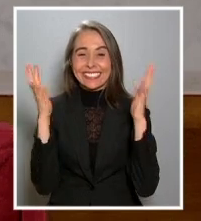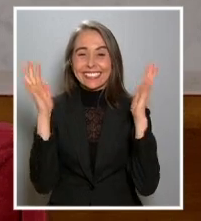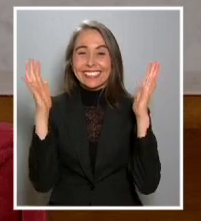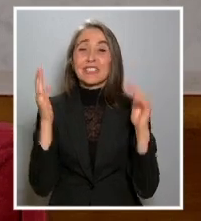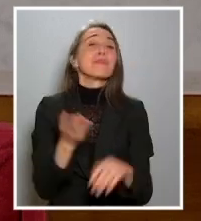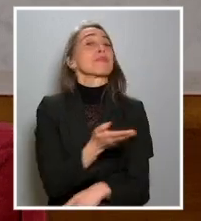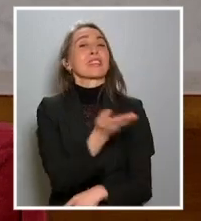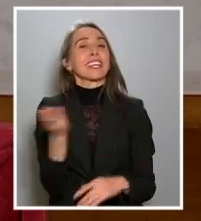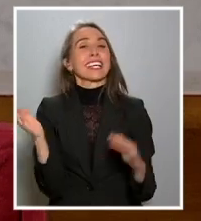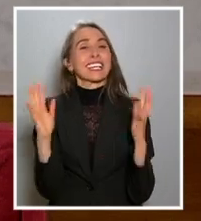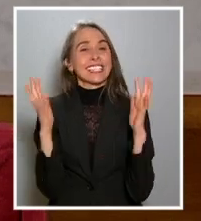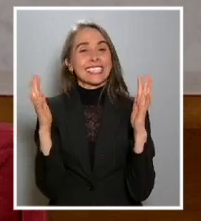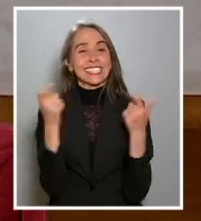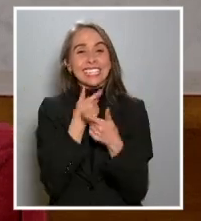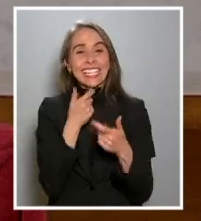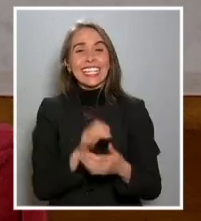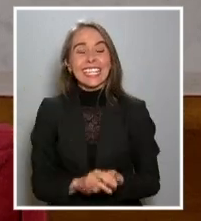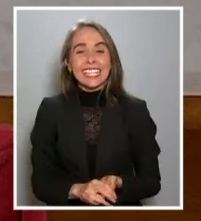Estimados,